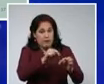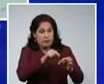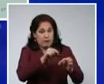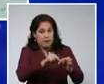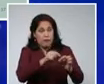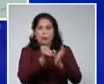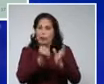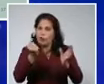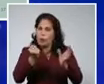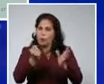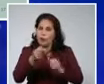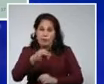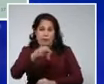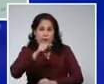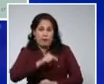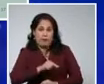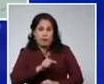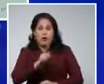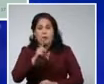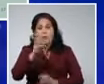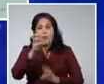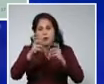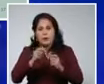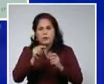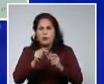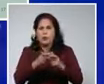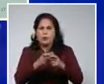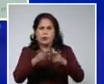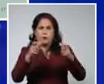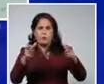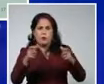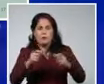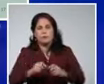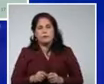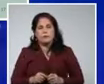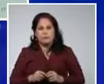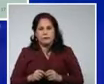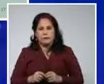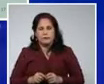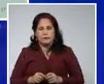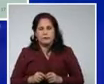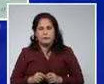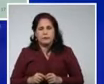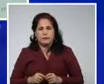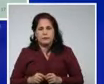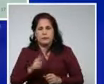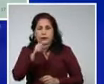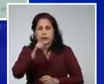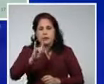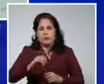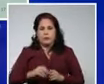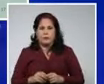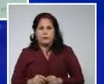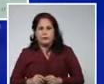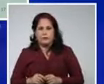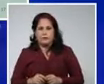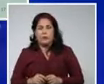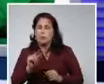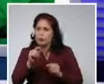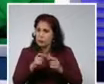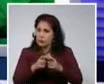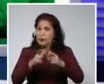confirma en el día de ayer una cifra elevada de casos autóctonos, 19, elevada